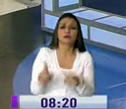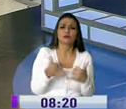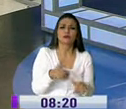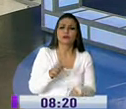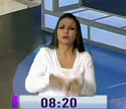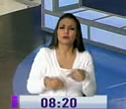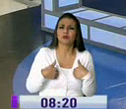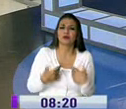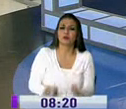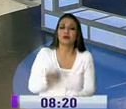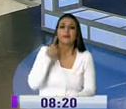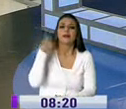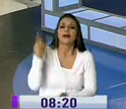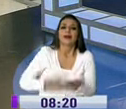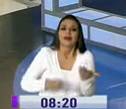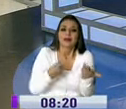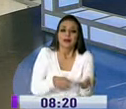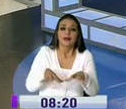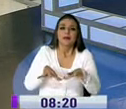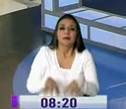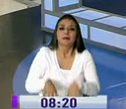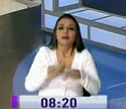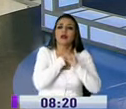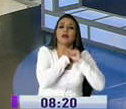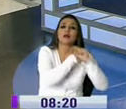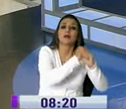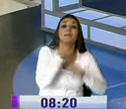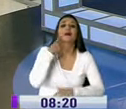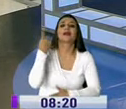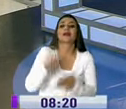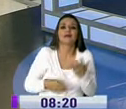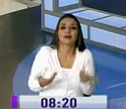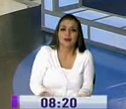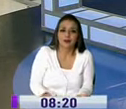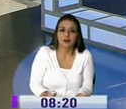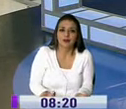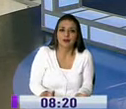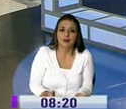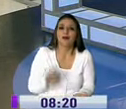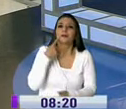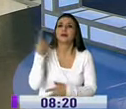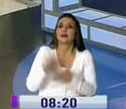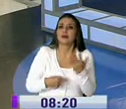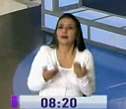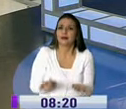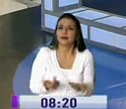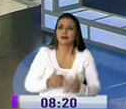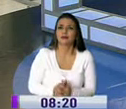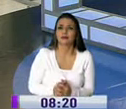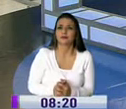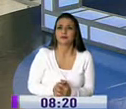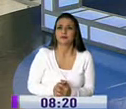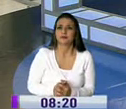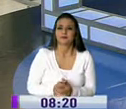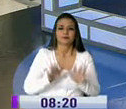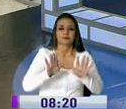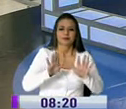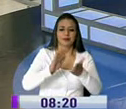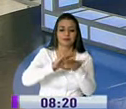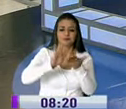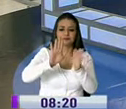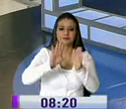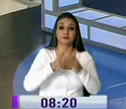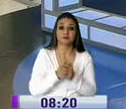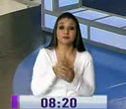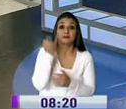nada. ¿Para qué tienes un animal así? O sea, hacemos un... A mí me encantaría, ¿sabes qué?